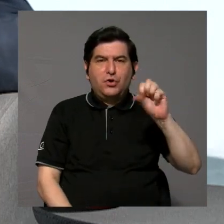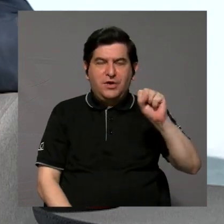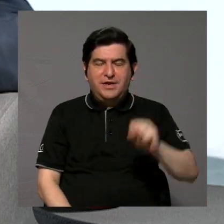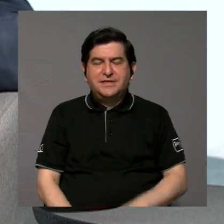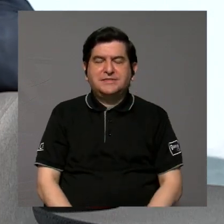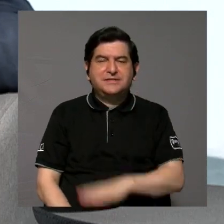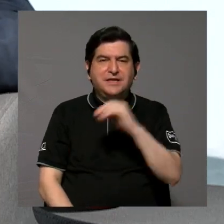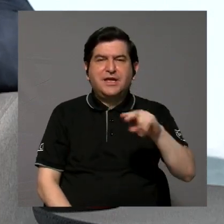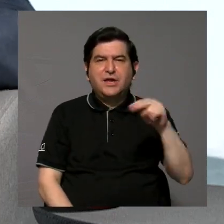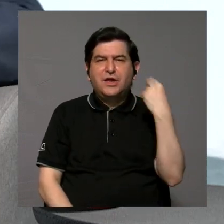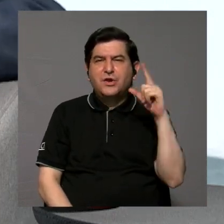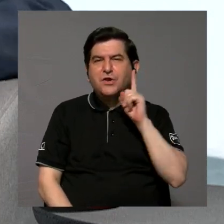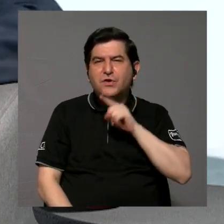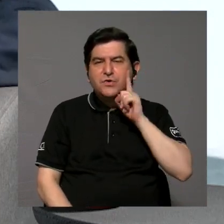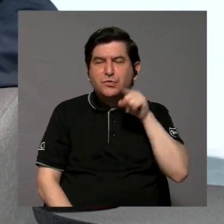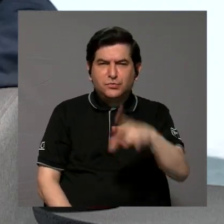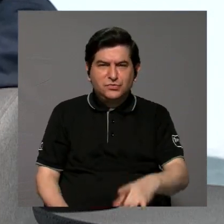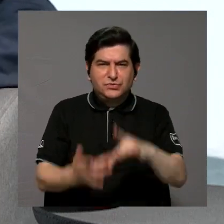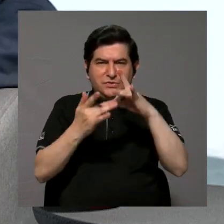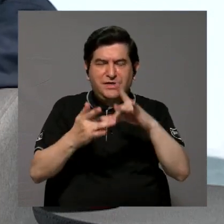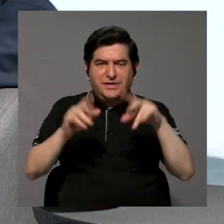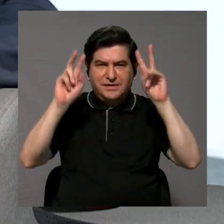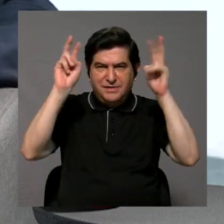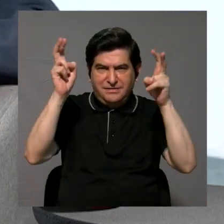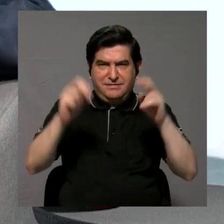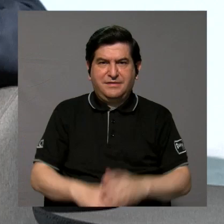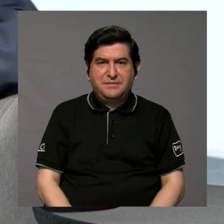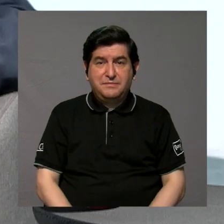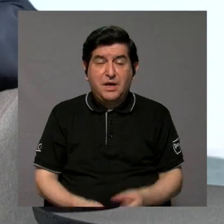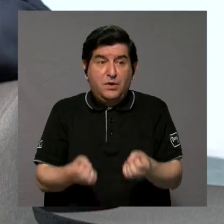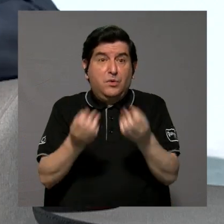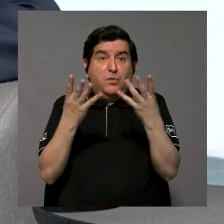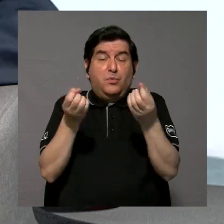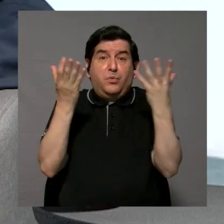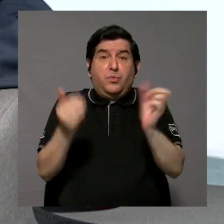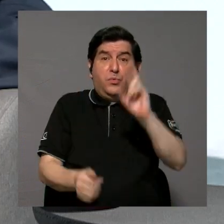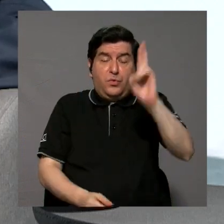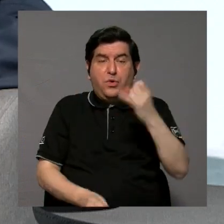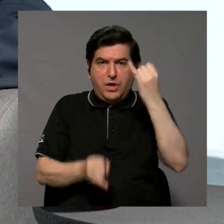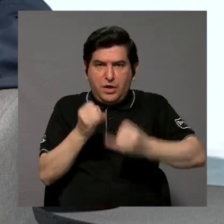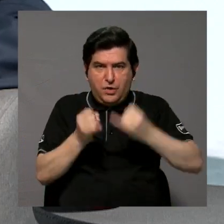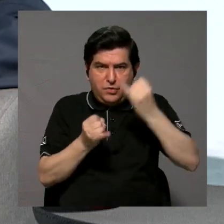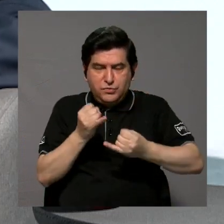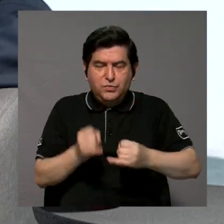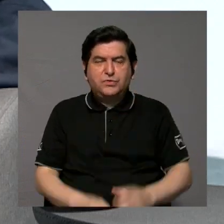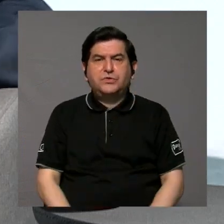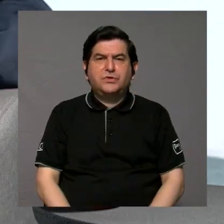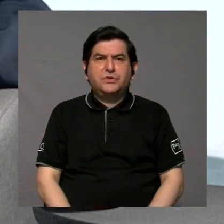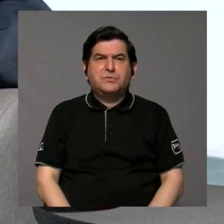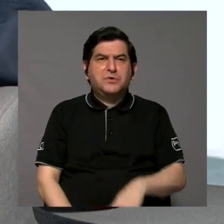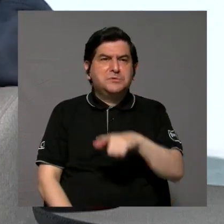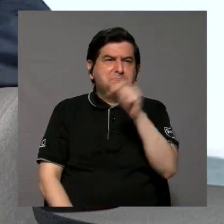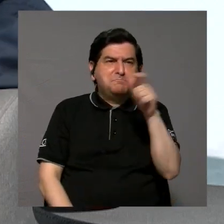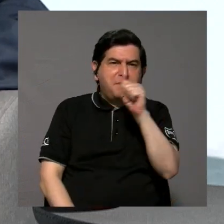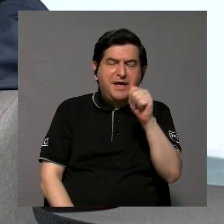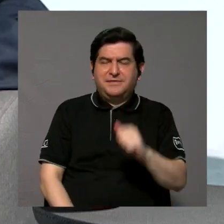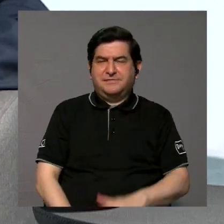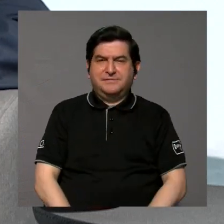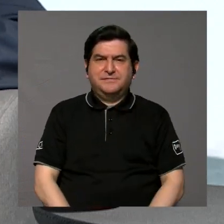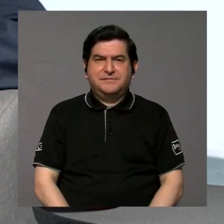noticias falsas. Francisco, usted siendo experto en la materia, eso ha proliferado en Costa Rica en los últimos días, meses,